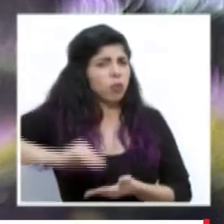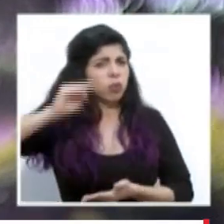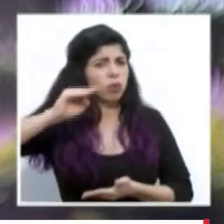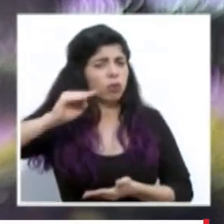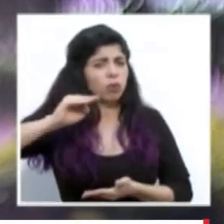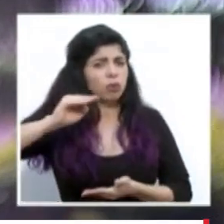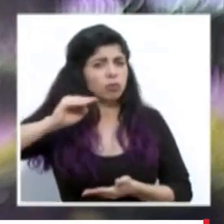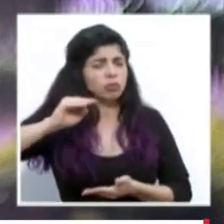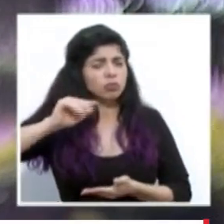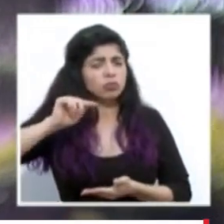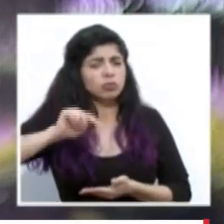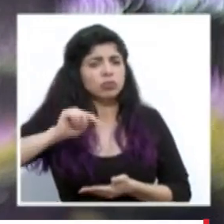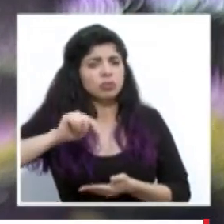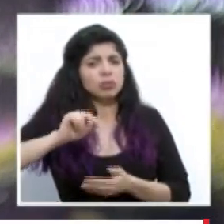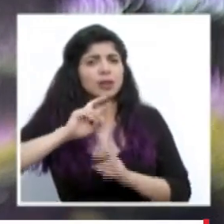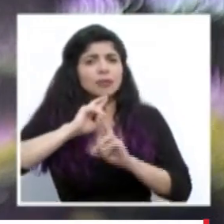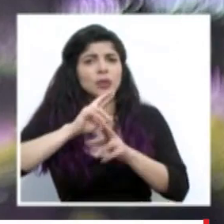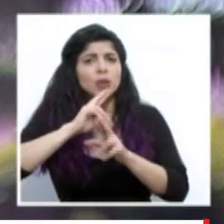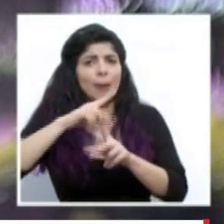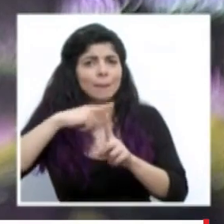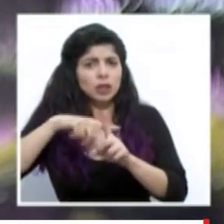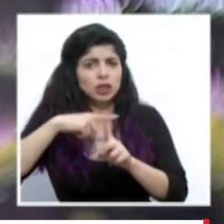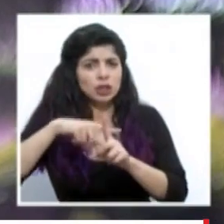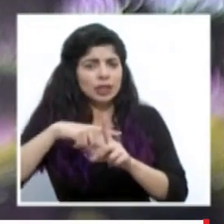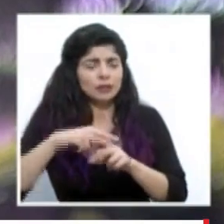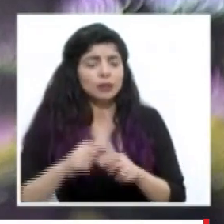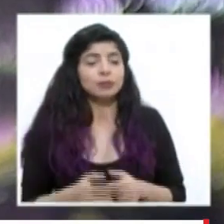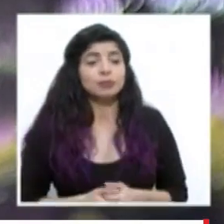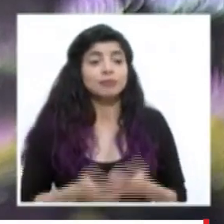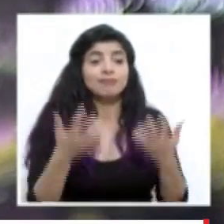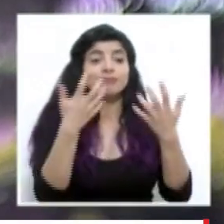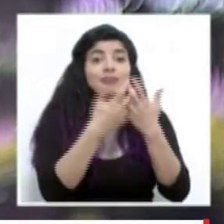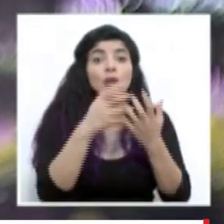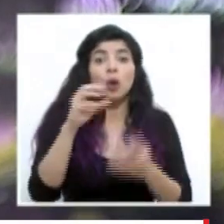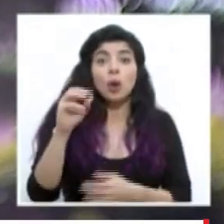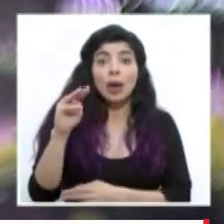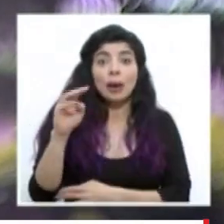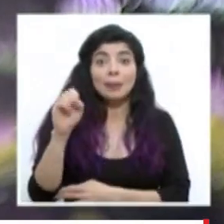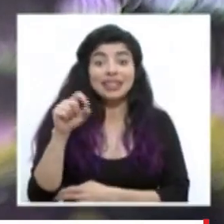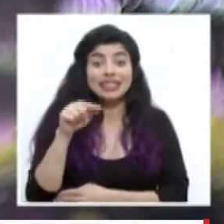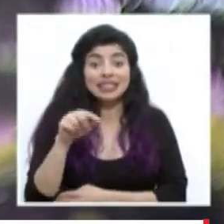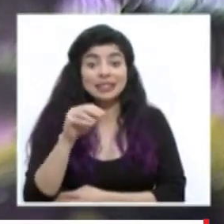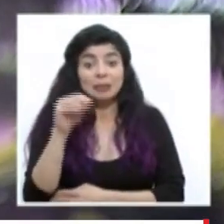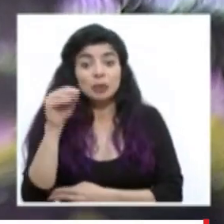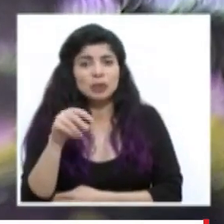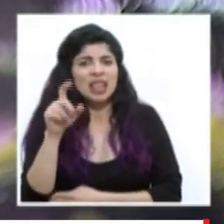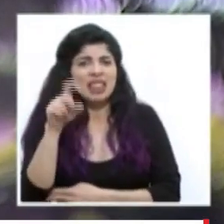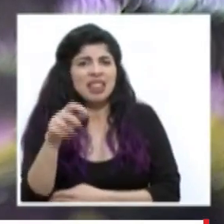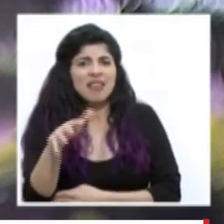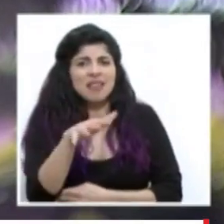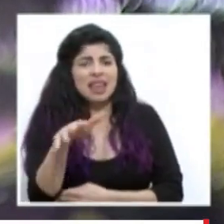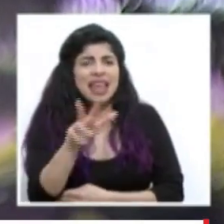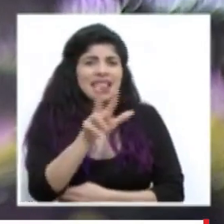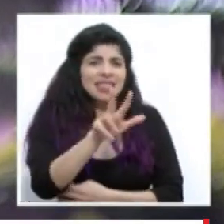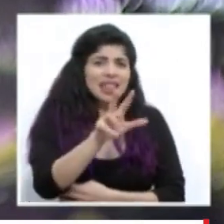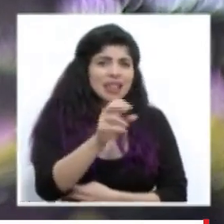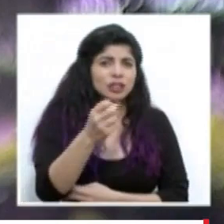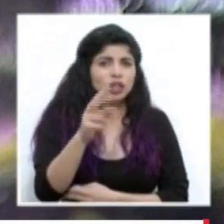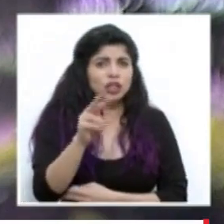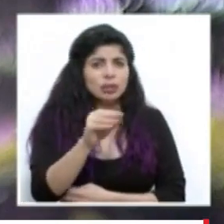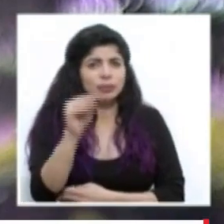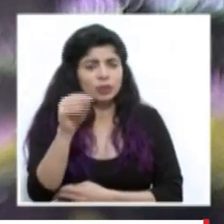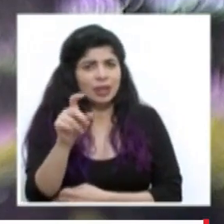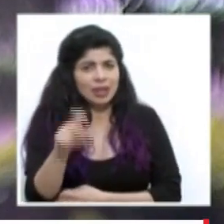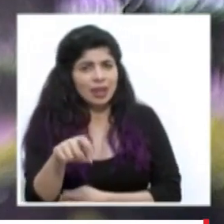son los positivos, y de acuerdo a la OMS esa tasa debería rondar entre el 3 y el